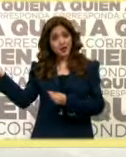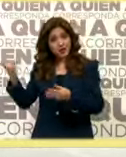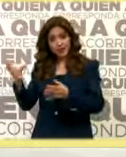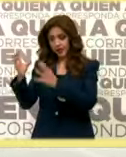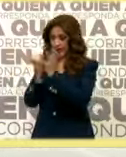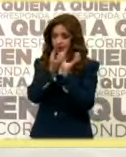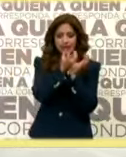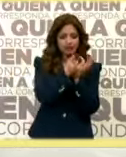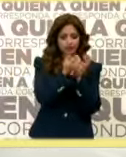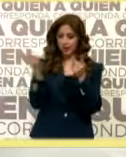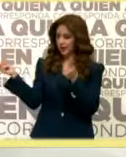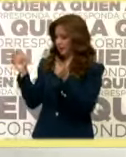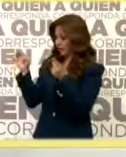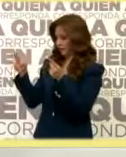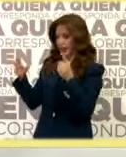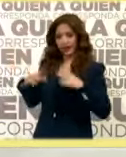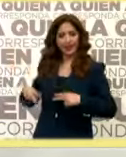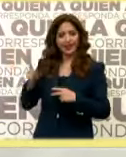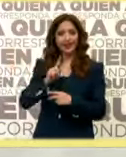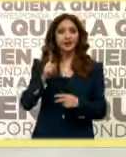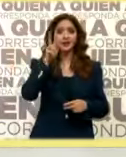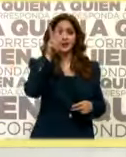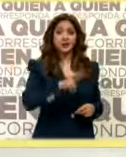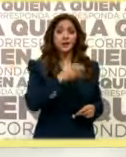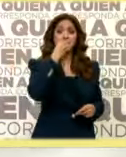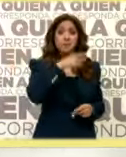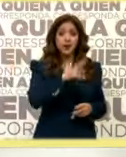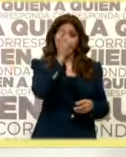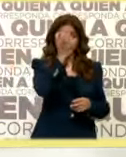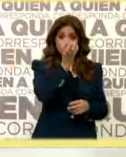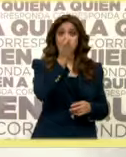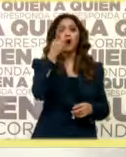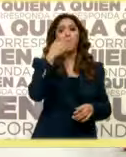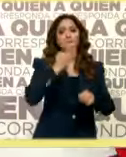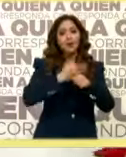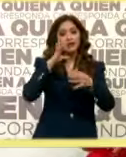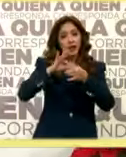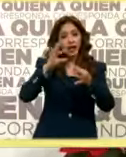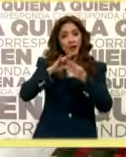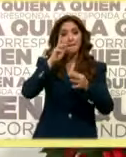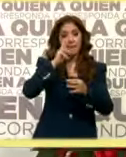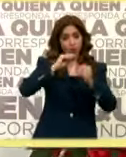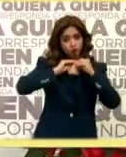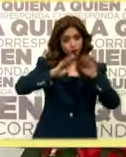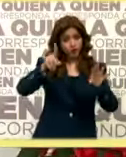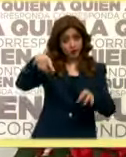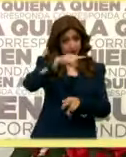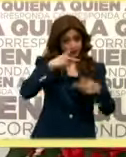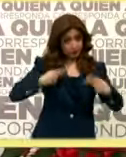Así wow, es. Qué toda. Coincidencia. Oye, está padrísimo. Pero bueno, no le platico más. Vamos a ver esta nota para